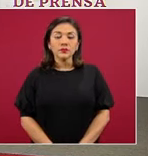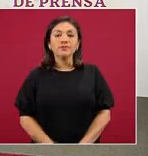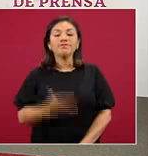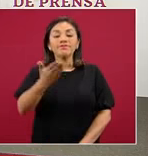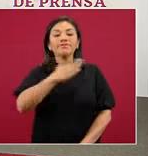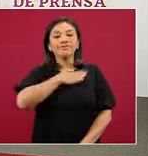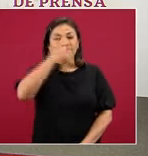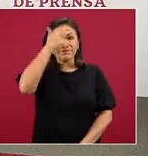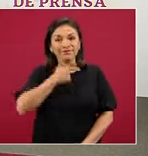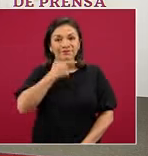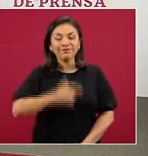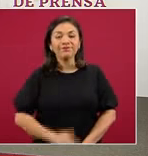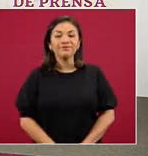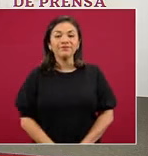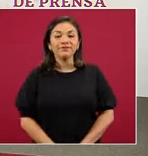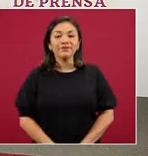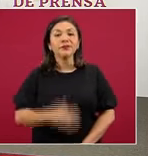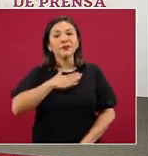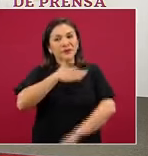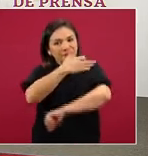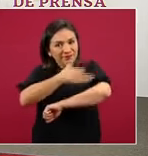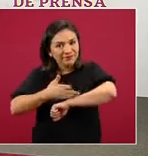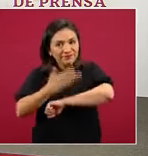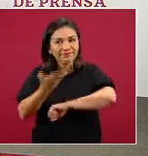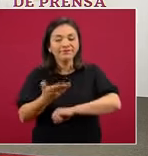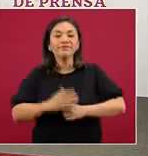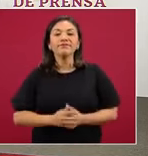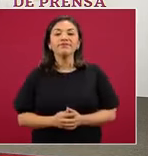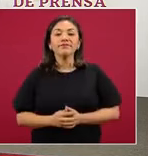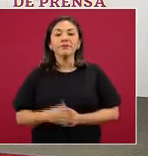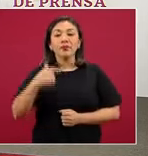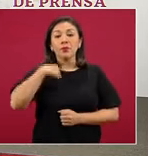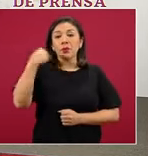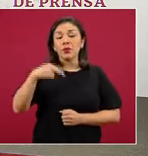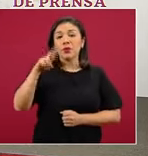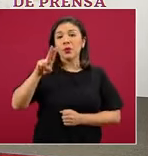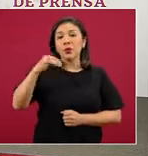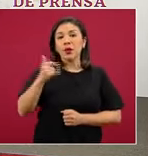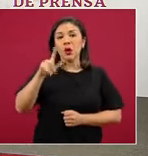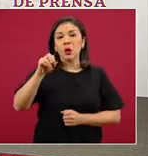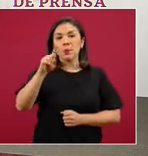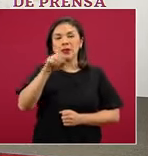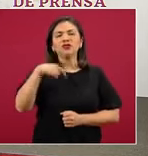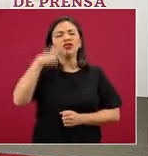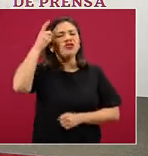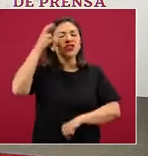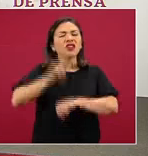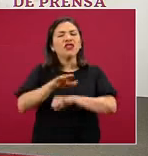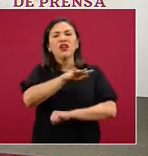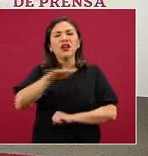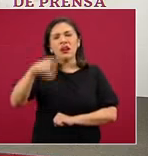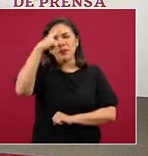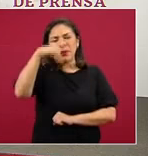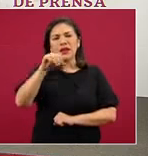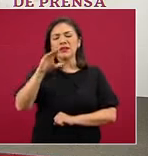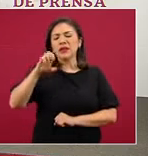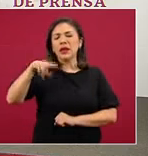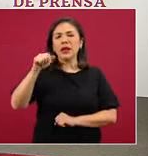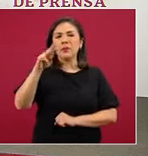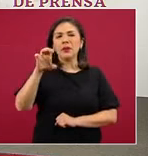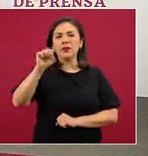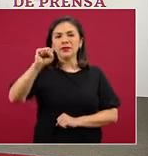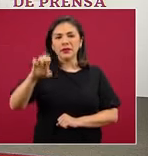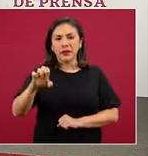Buenas noches, buenas tardes. Mi nombre es Roy López Ridaura, soy el director general de Senaprece